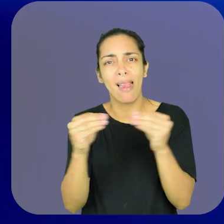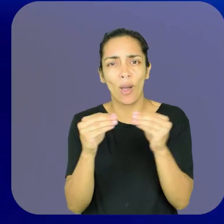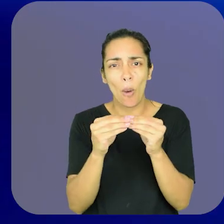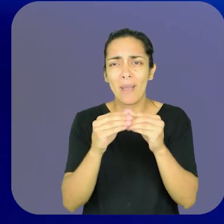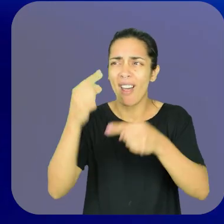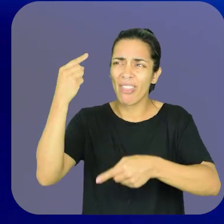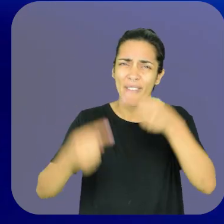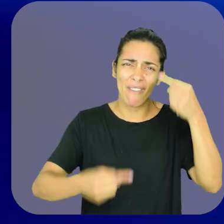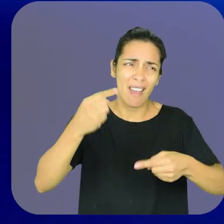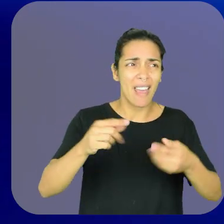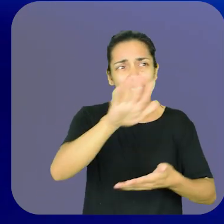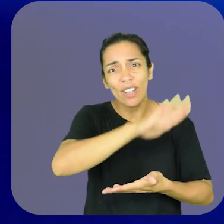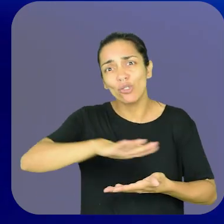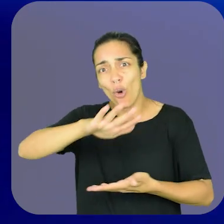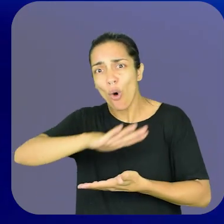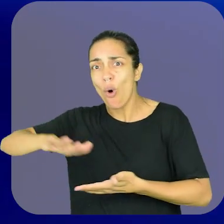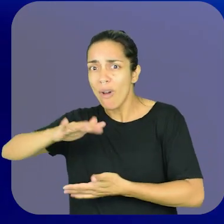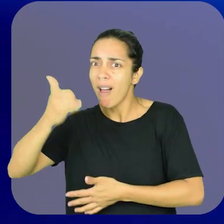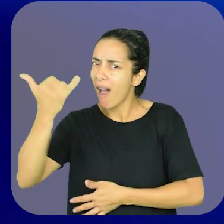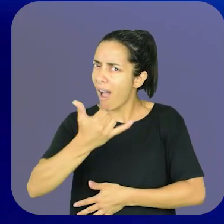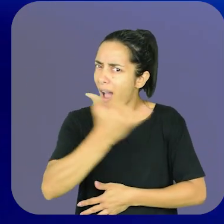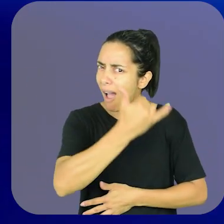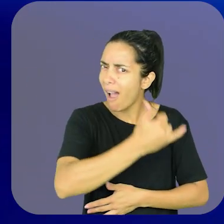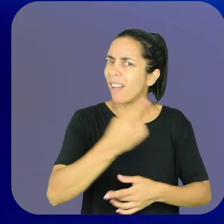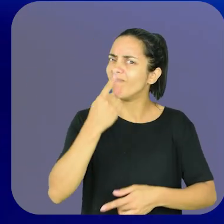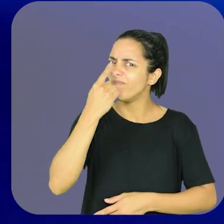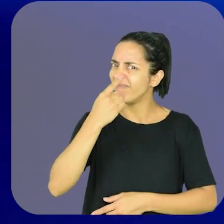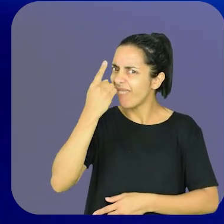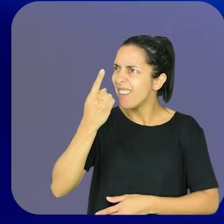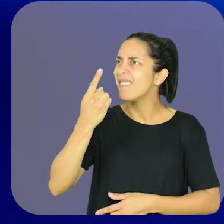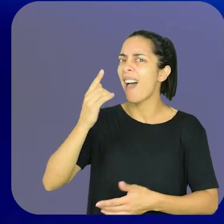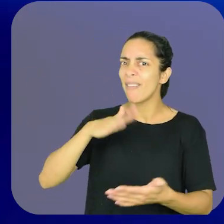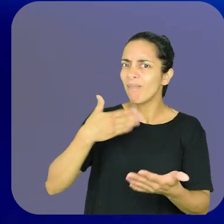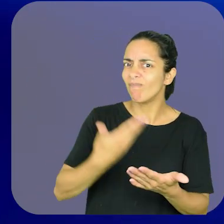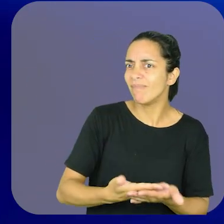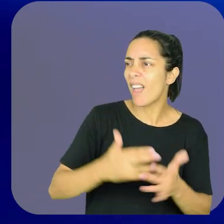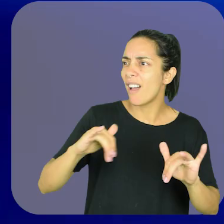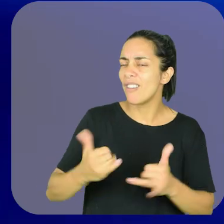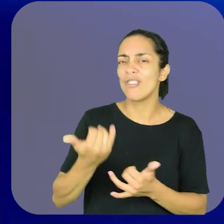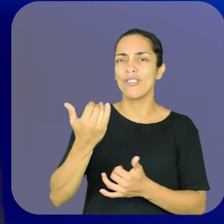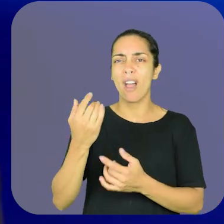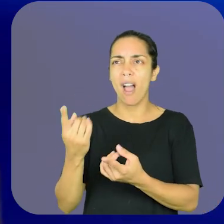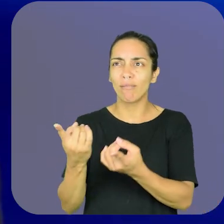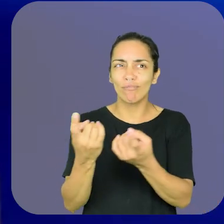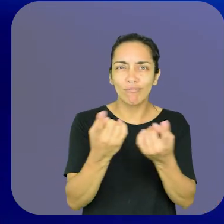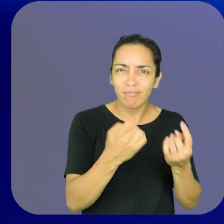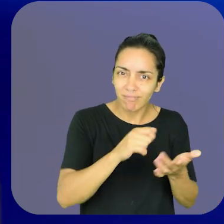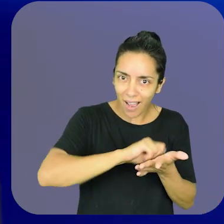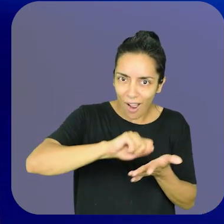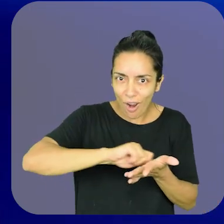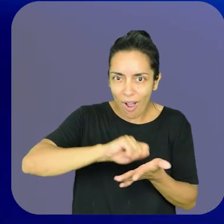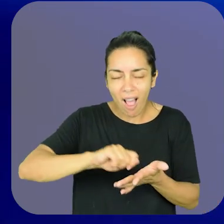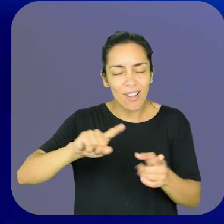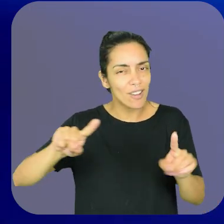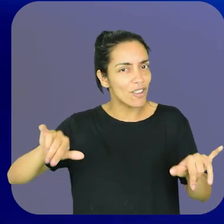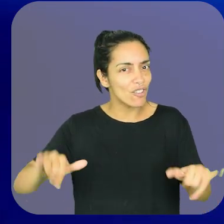de diferentes regiones que tienen unas apuestas bien interesantes y de las que ya he tomado nota porque la